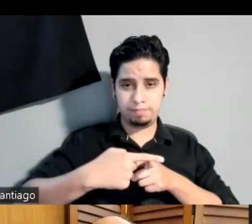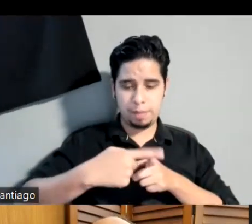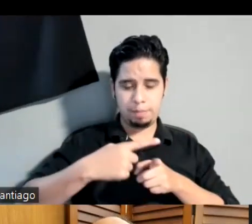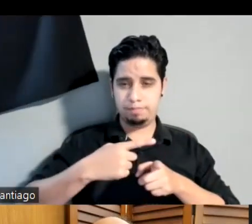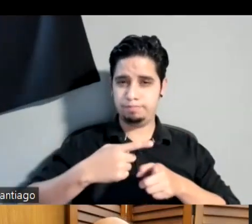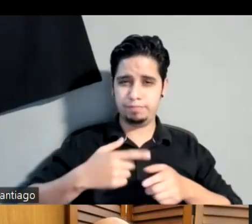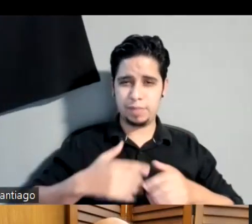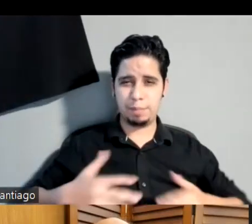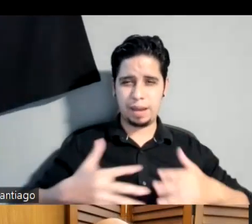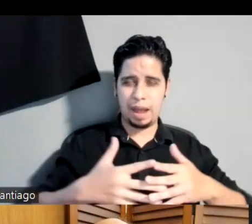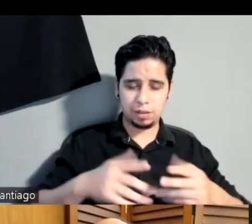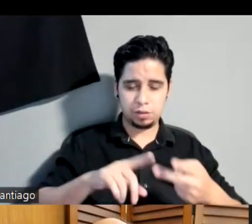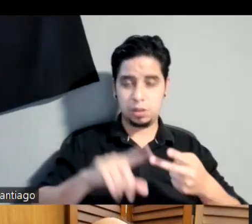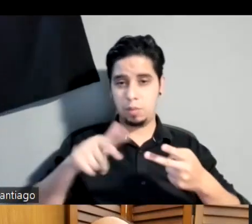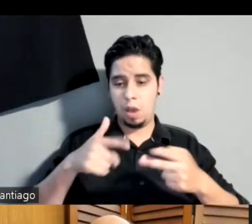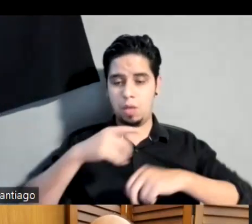abandonaron. Entonces,